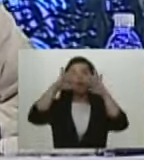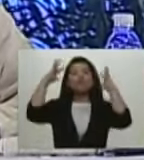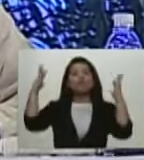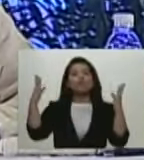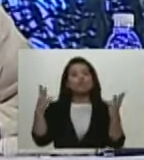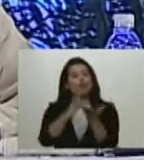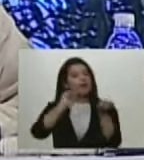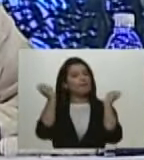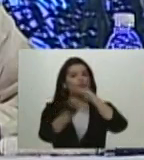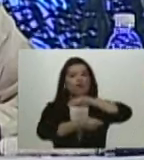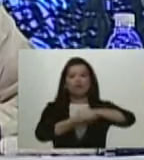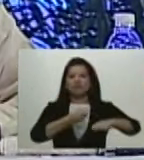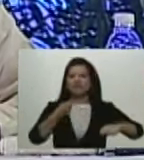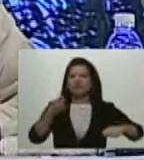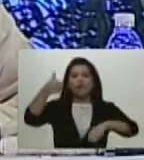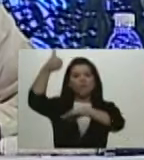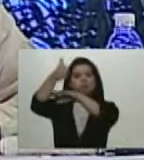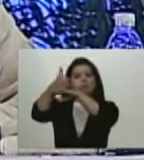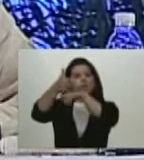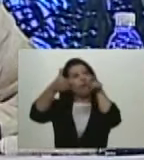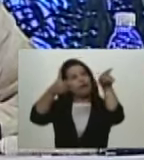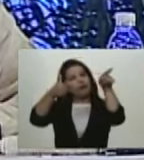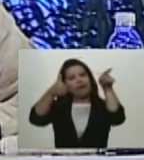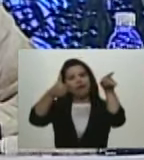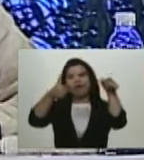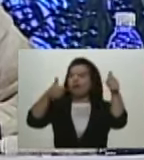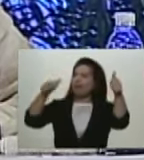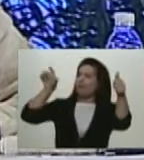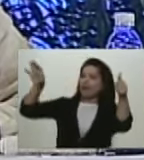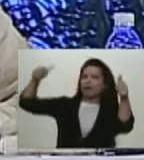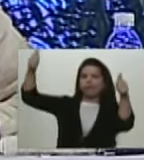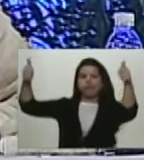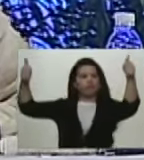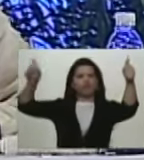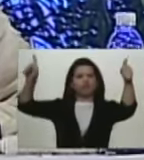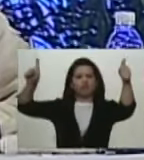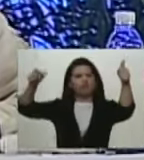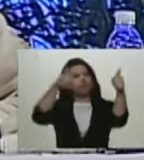multicéntrico, sin imperios, sin hegemonismo.